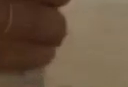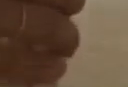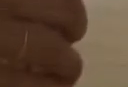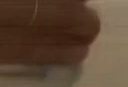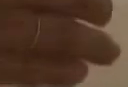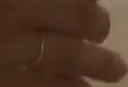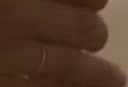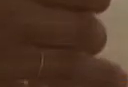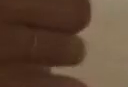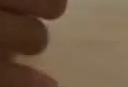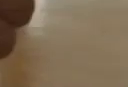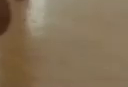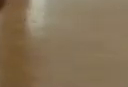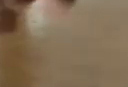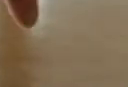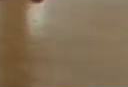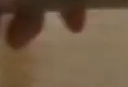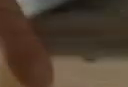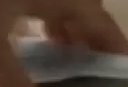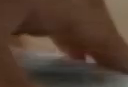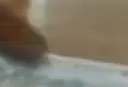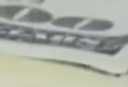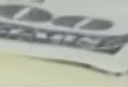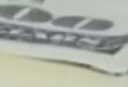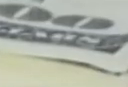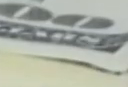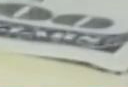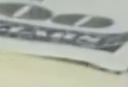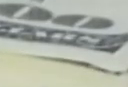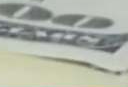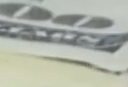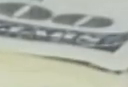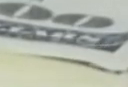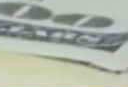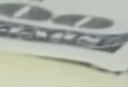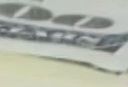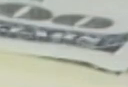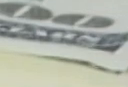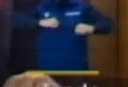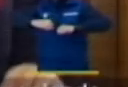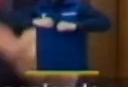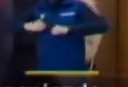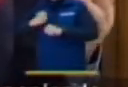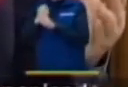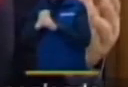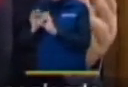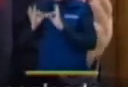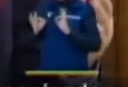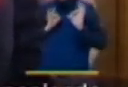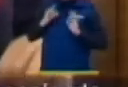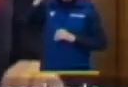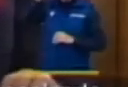anuncio de estas medidas, el presidente de la República, Guillermo Lasso, señaló que el objetivo es dinamizar la economía. Con estas